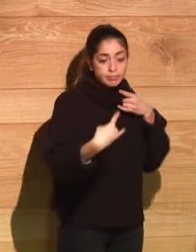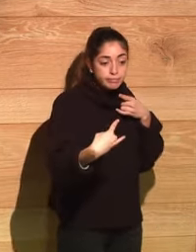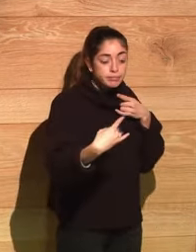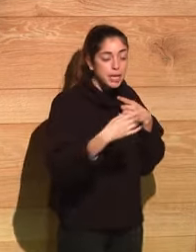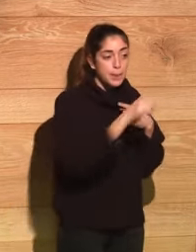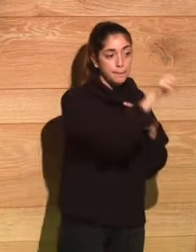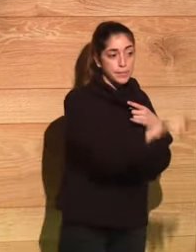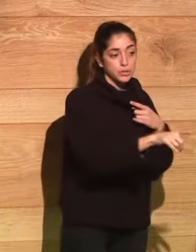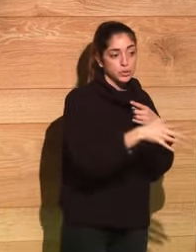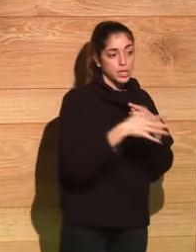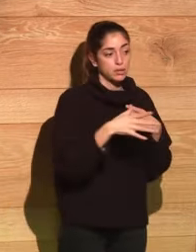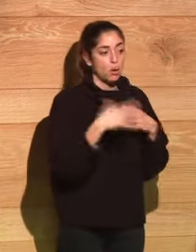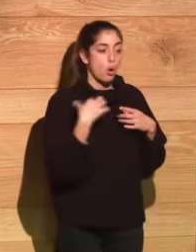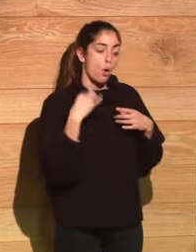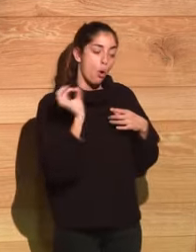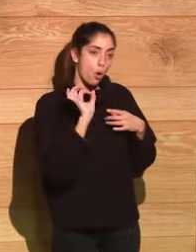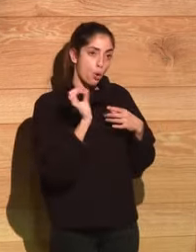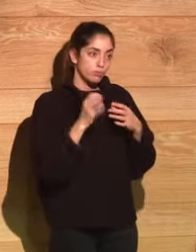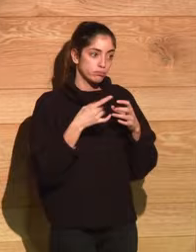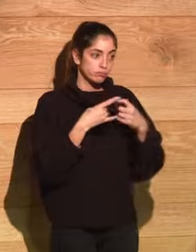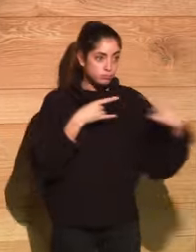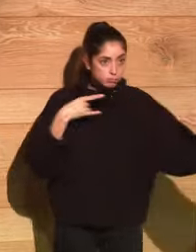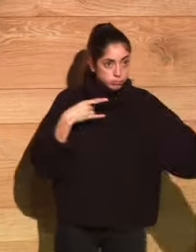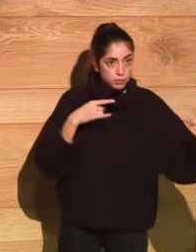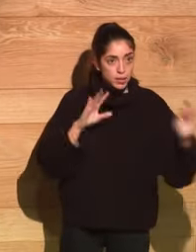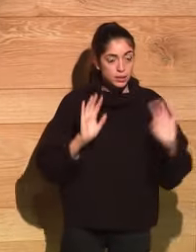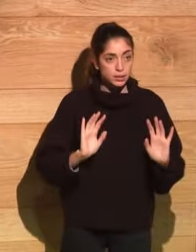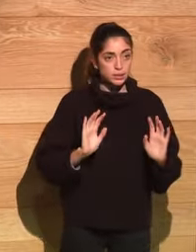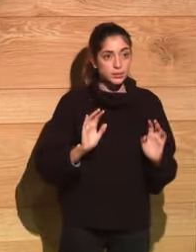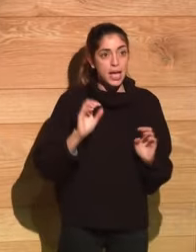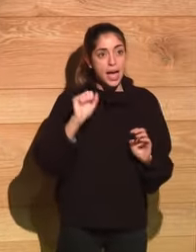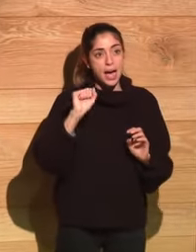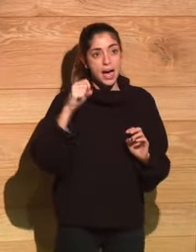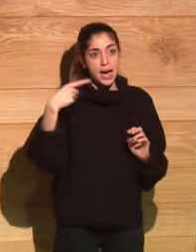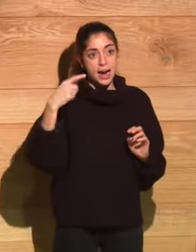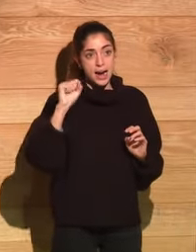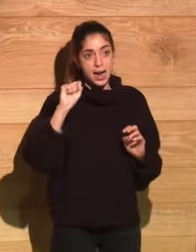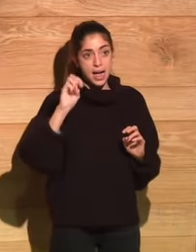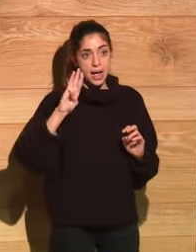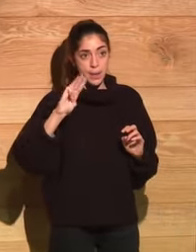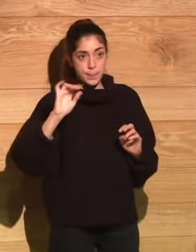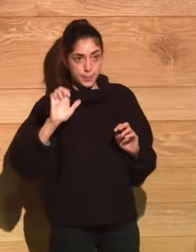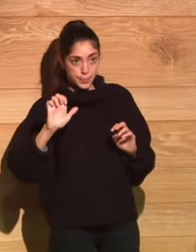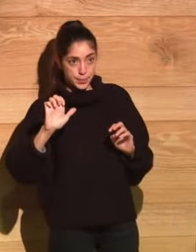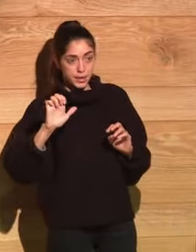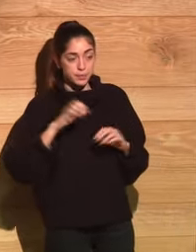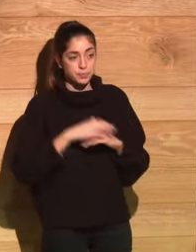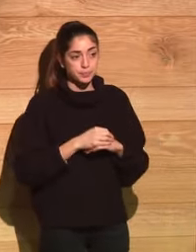ti. A esta parte le llamaron agape. Bueno, aquí en España, como somos así, el ágape es...